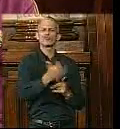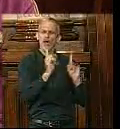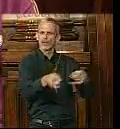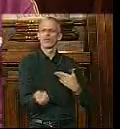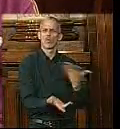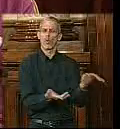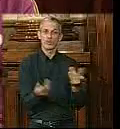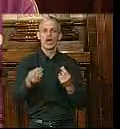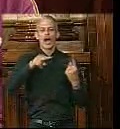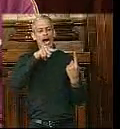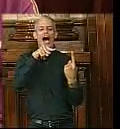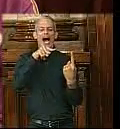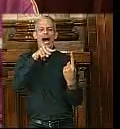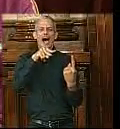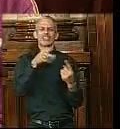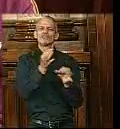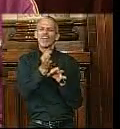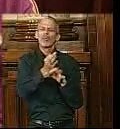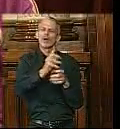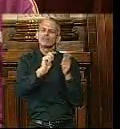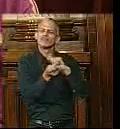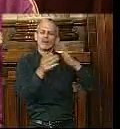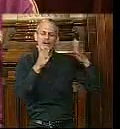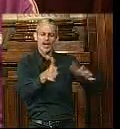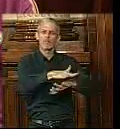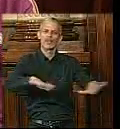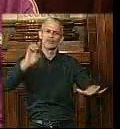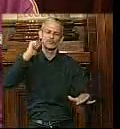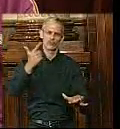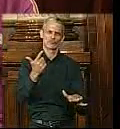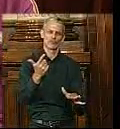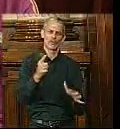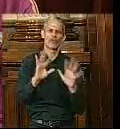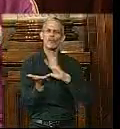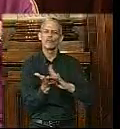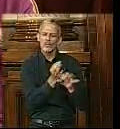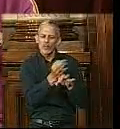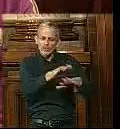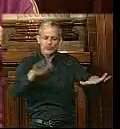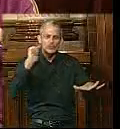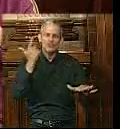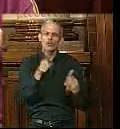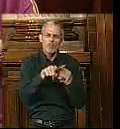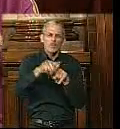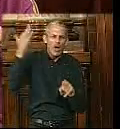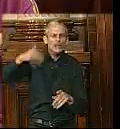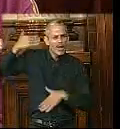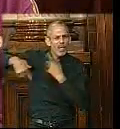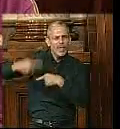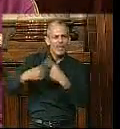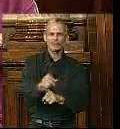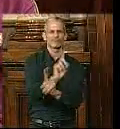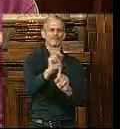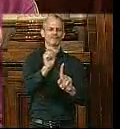la perspectiva sobre la educación también de los chicos sordos sea otra. No es la perspectiva que veníamos